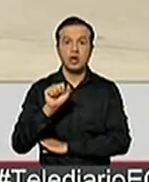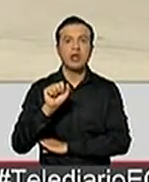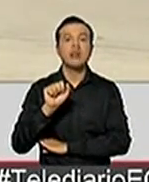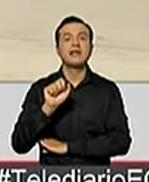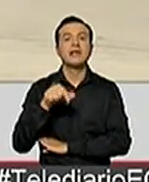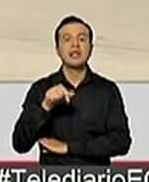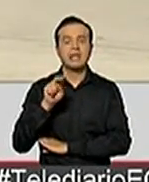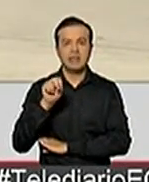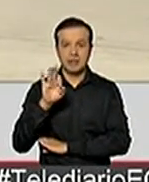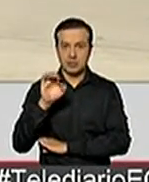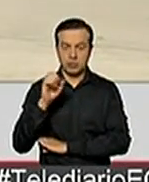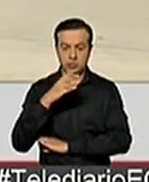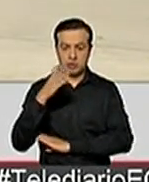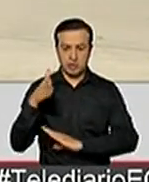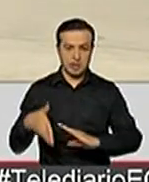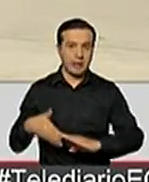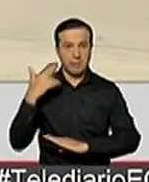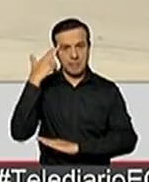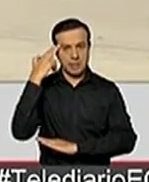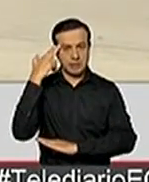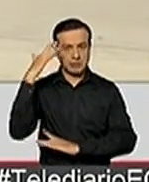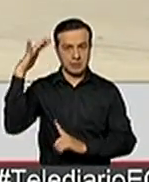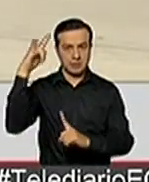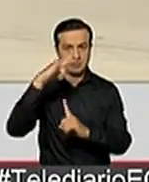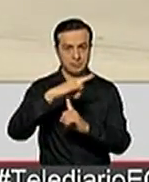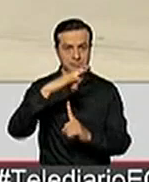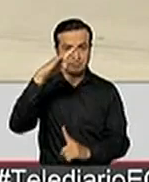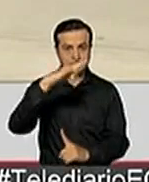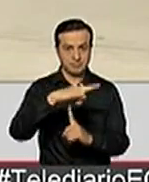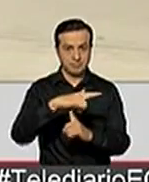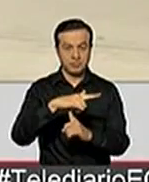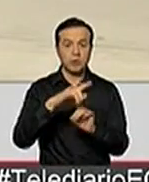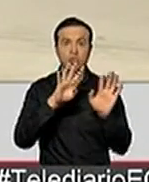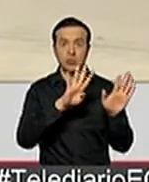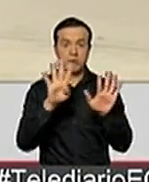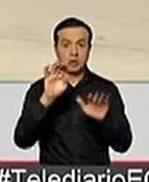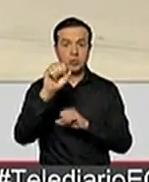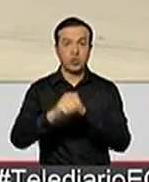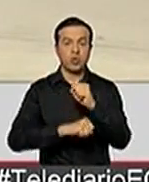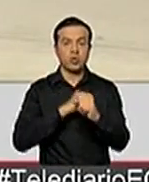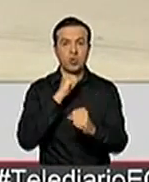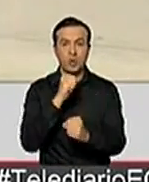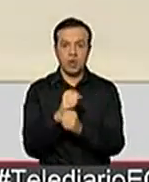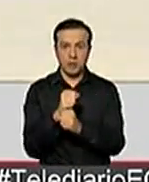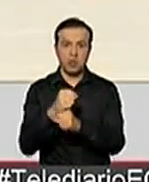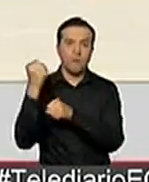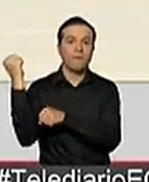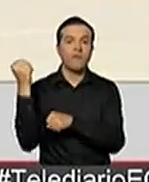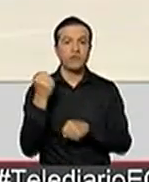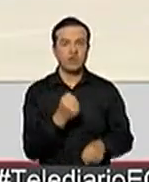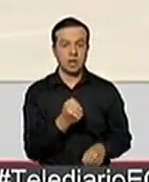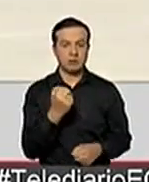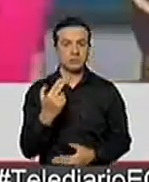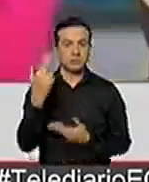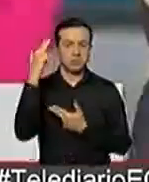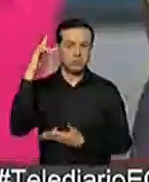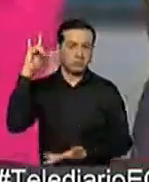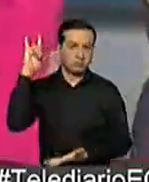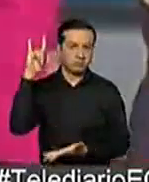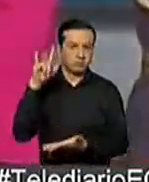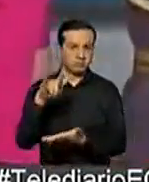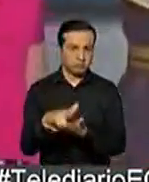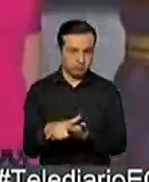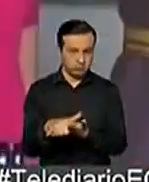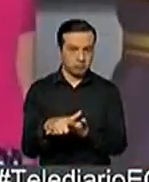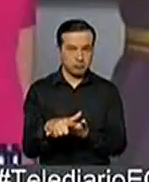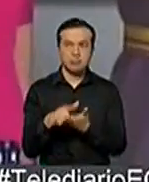Aquí se desarrolló la ceremonia militar por los 99 años de creación de la Fuerza Aérea Ecuatoriana